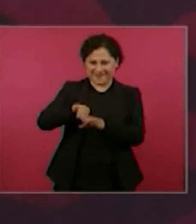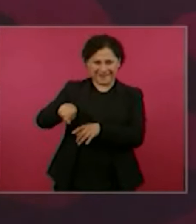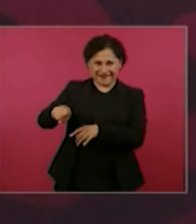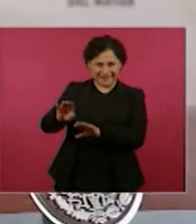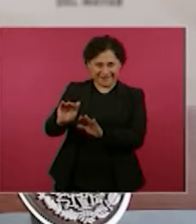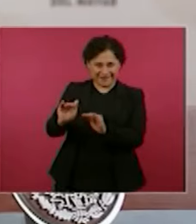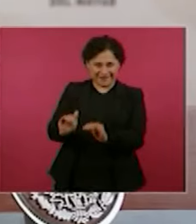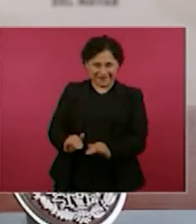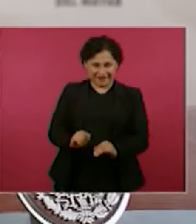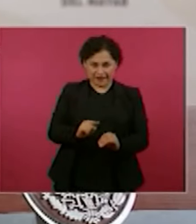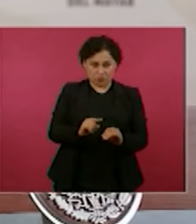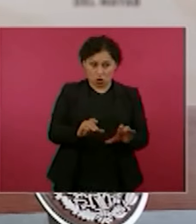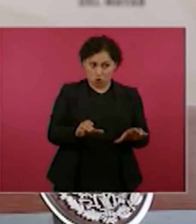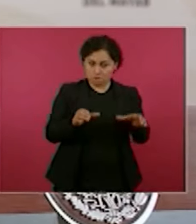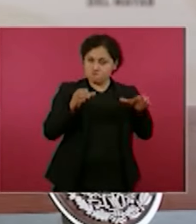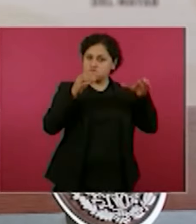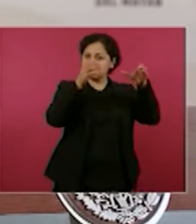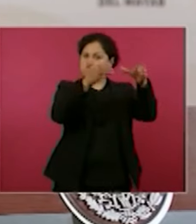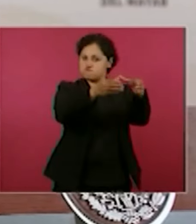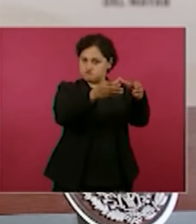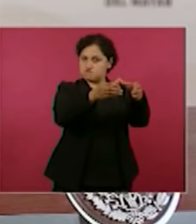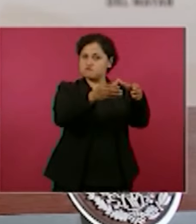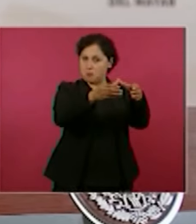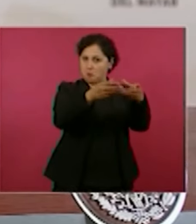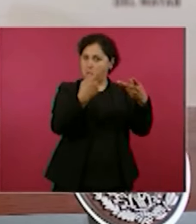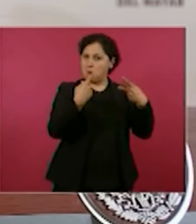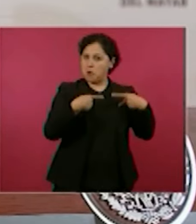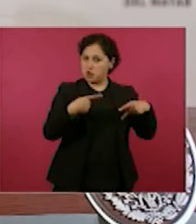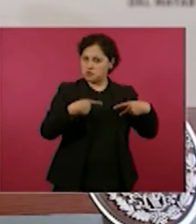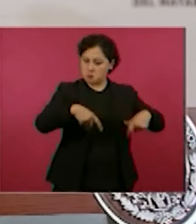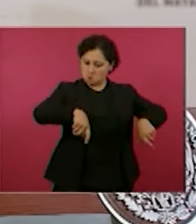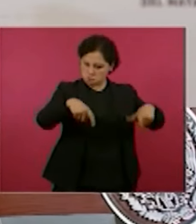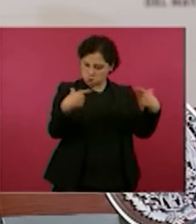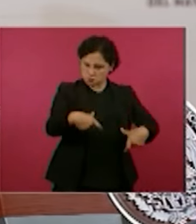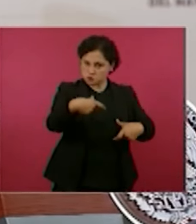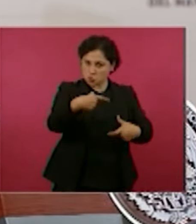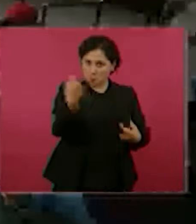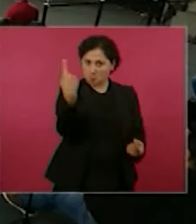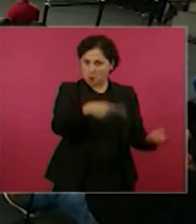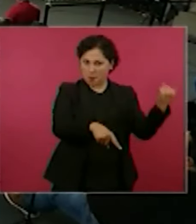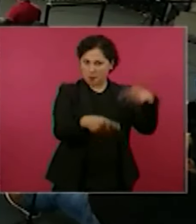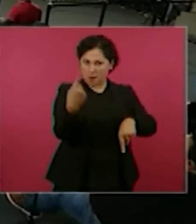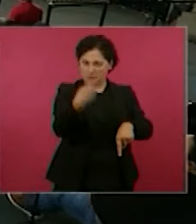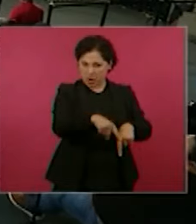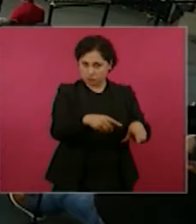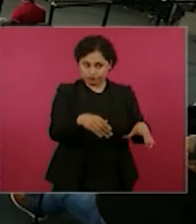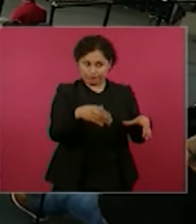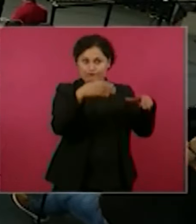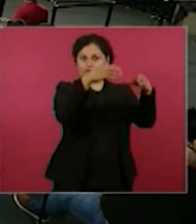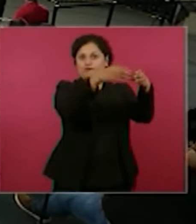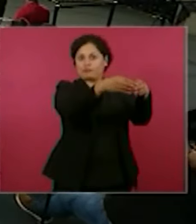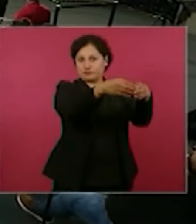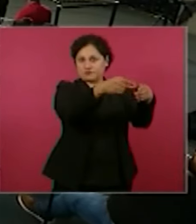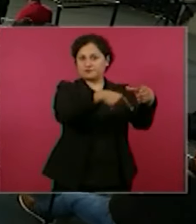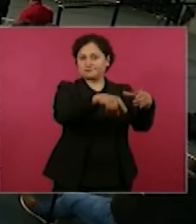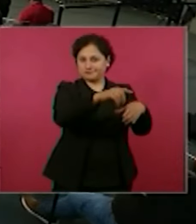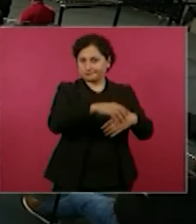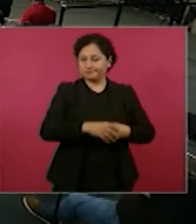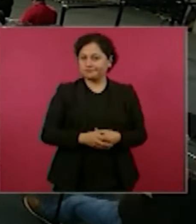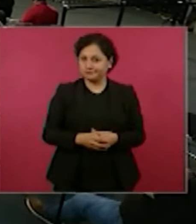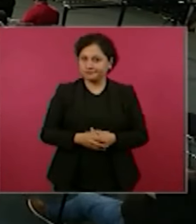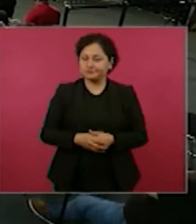a tener su bandera, ya la van a tener. O sea, se dedicó como a Chico pagar... Chico la violencia electoral, que es